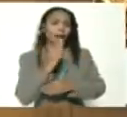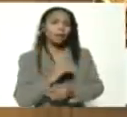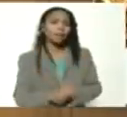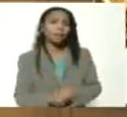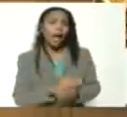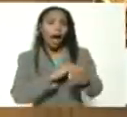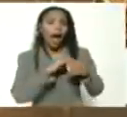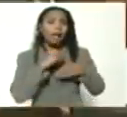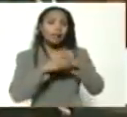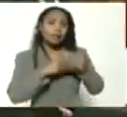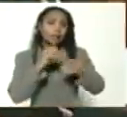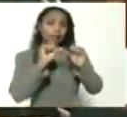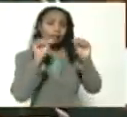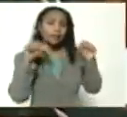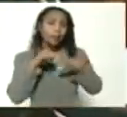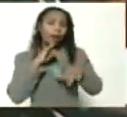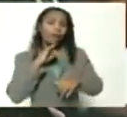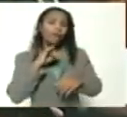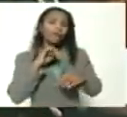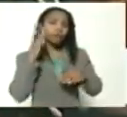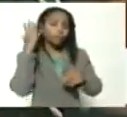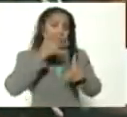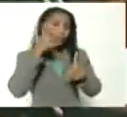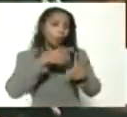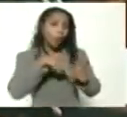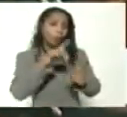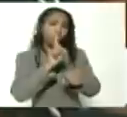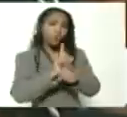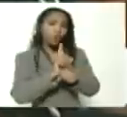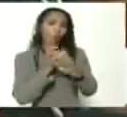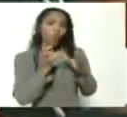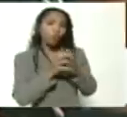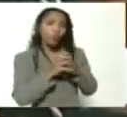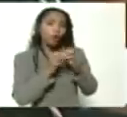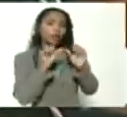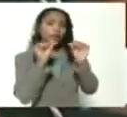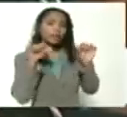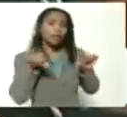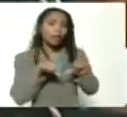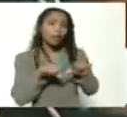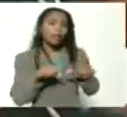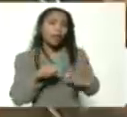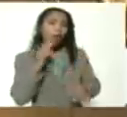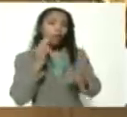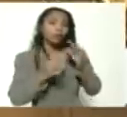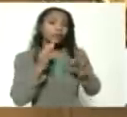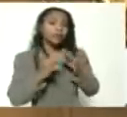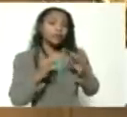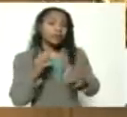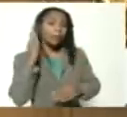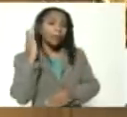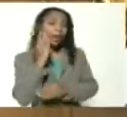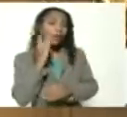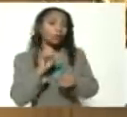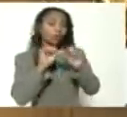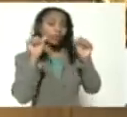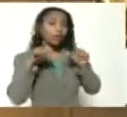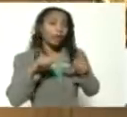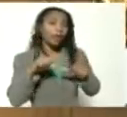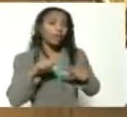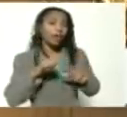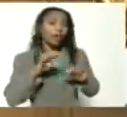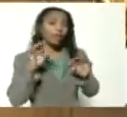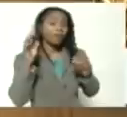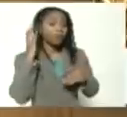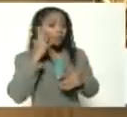un sistema de información único para los casos del sistema de justicia penal que articule los sistemas de información policial